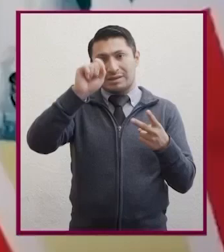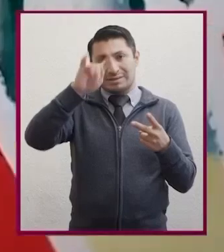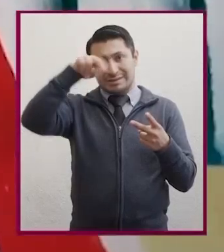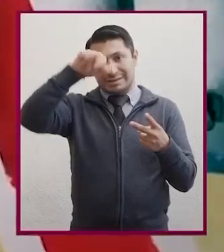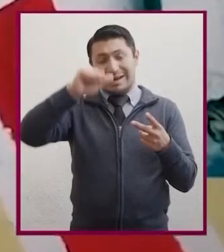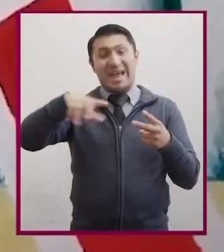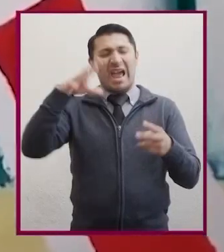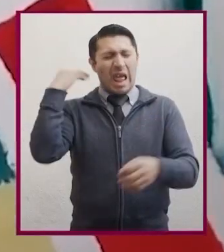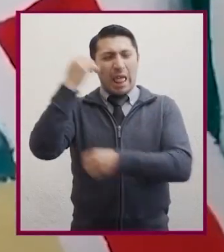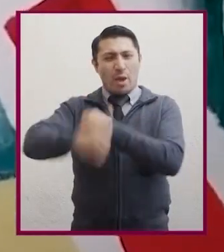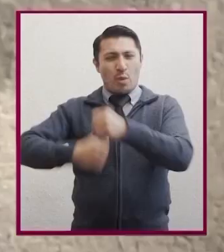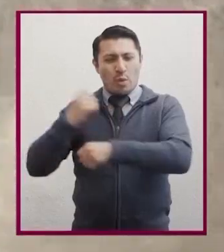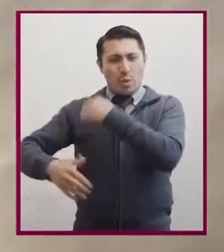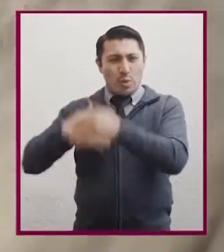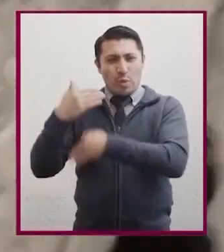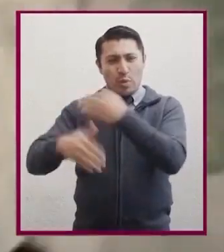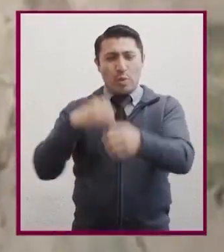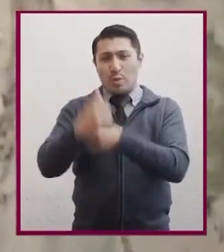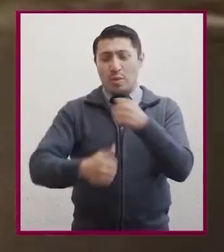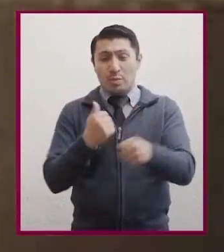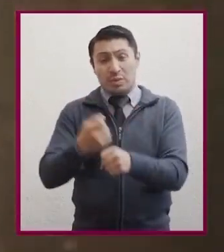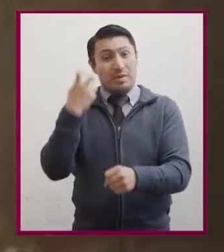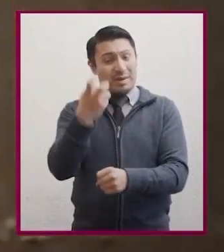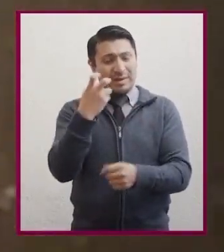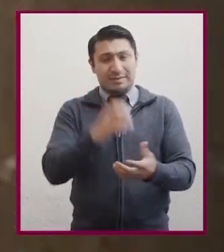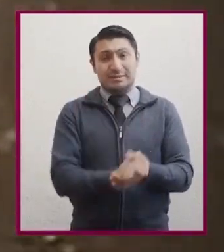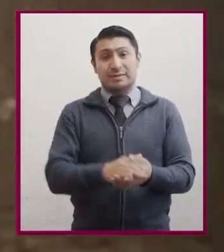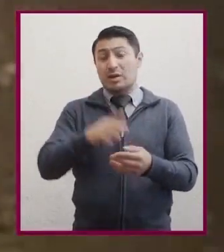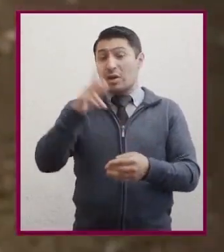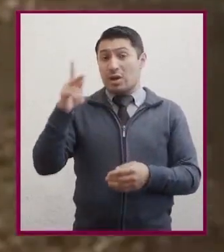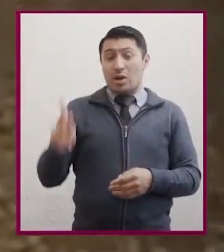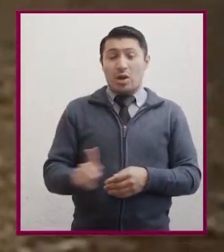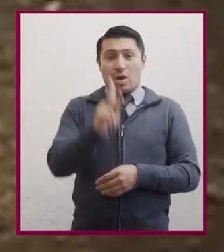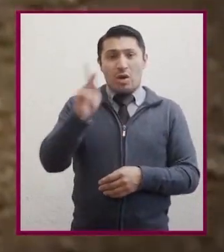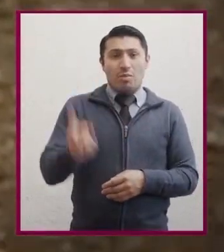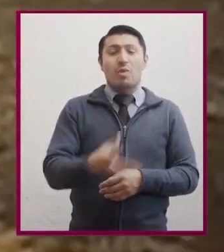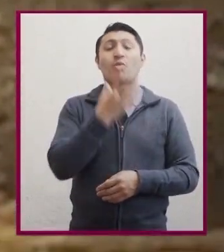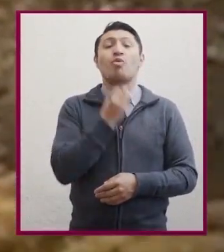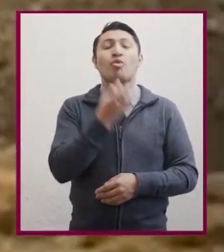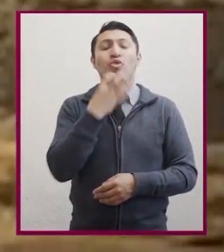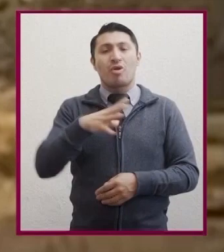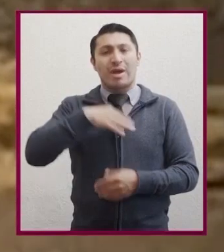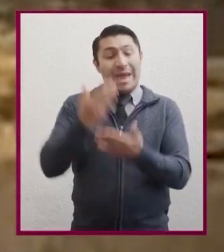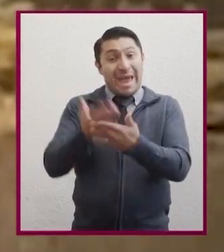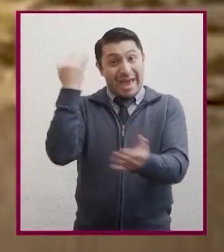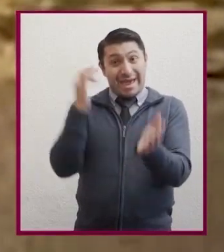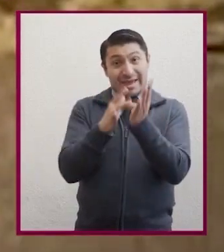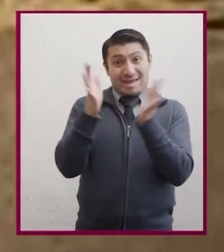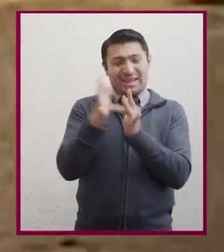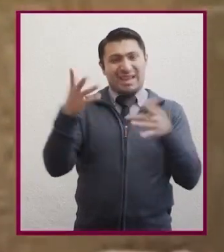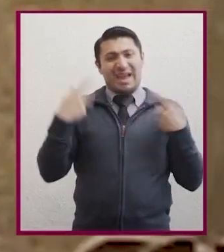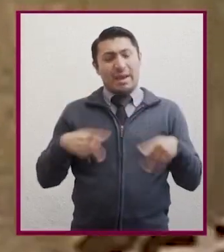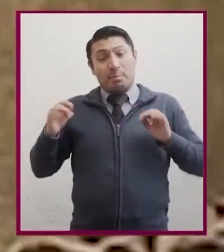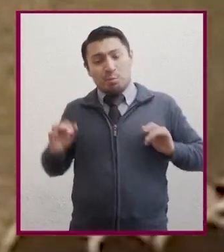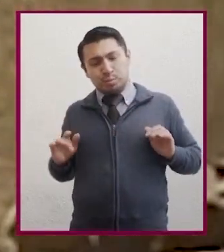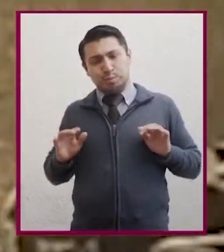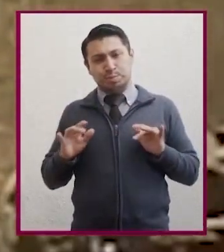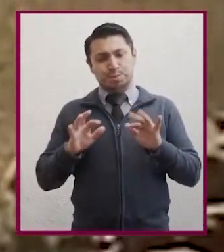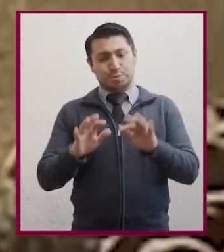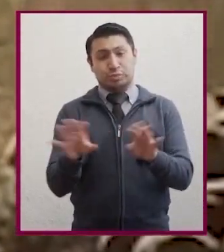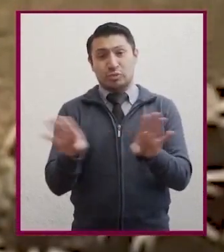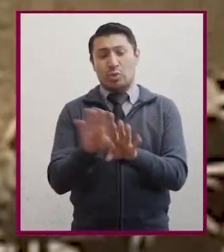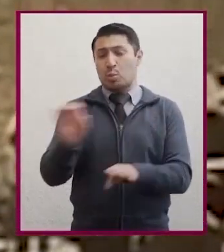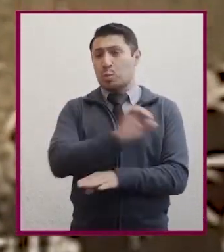en conflicto por esta razón. Desde que el pueblo judío existe, antes de la era cristiana, ha sido perseguido y obligado